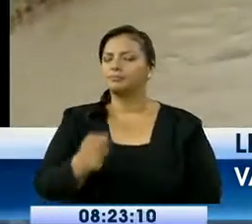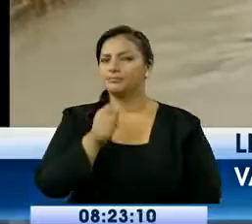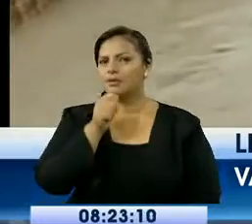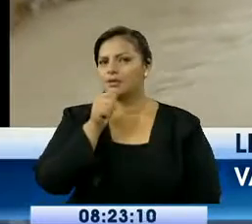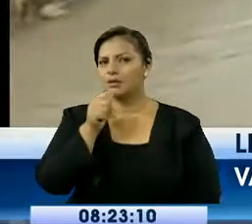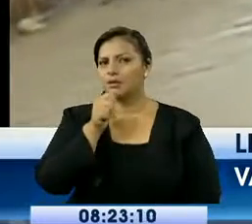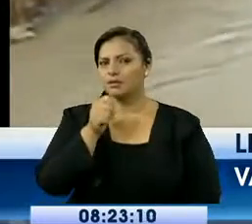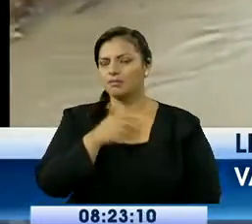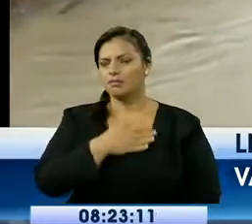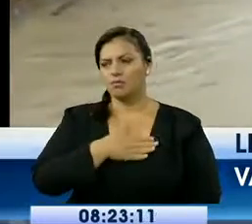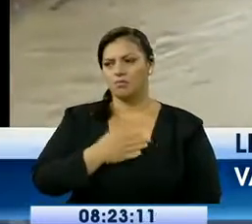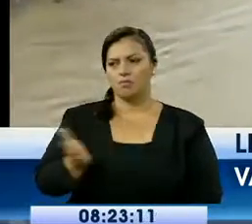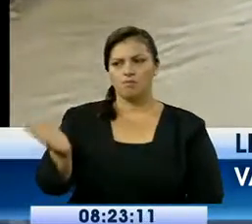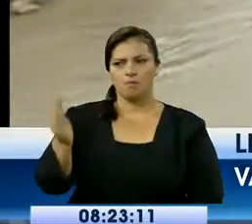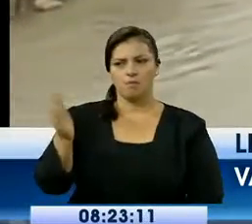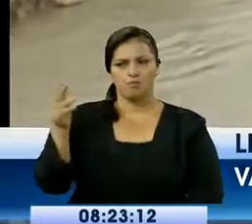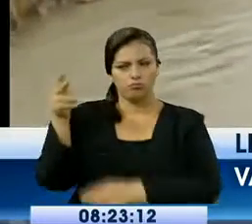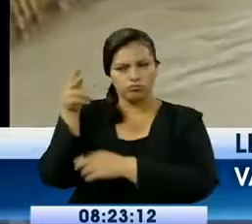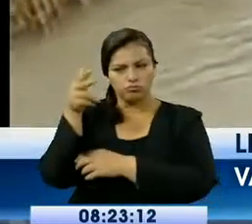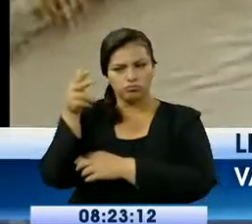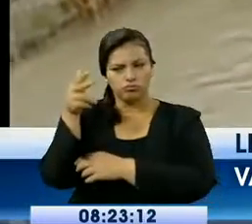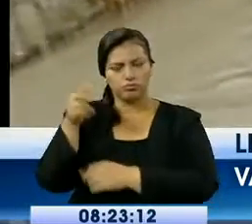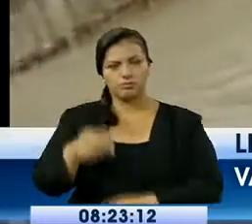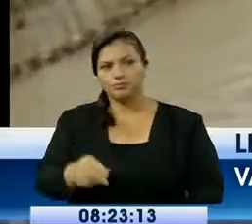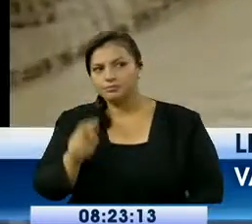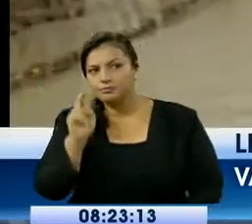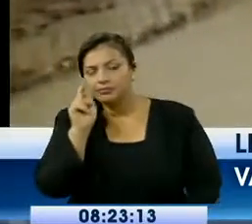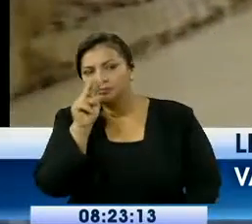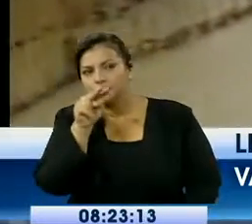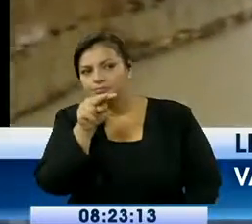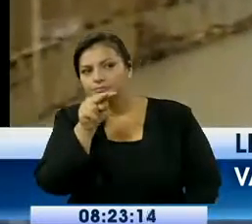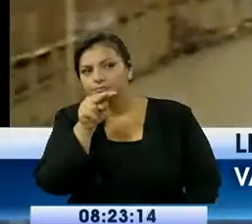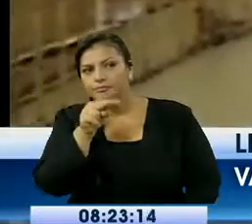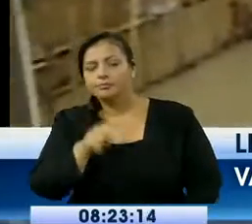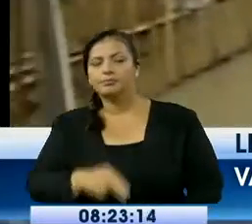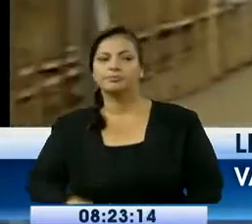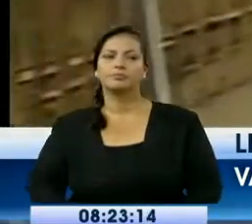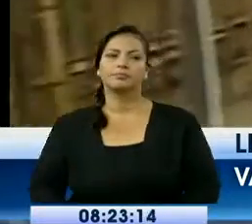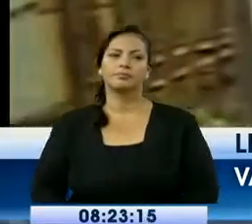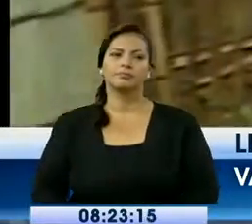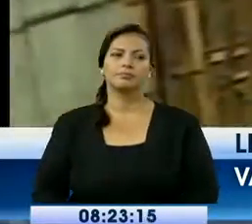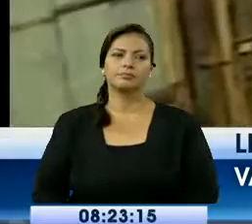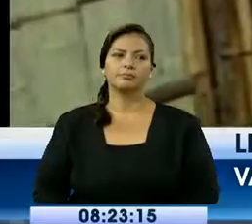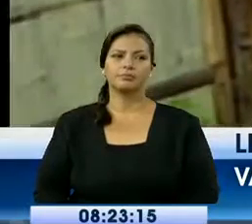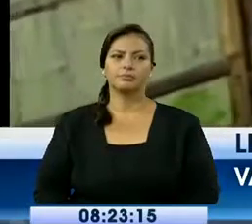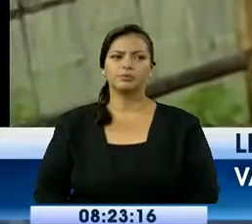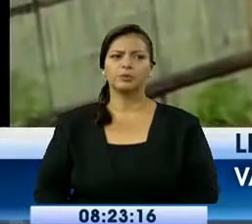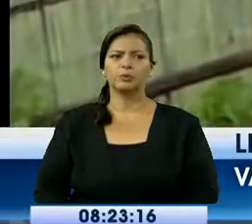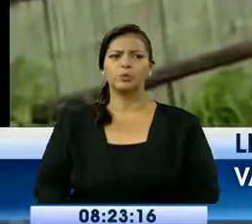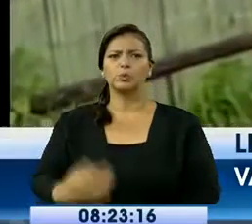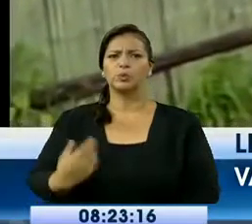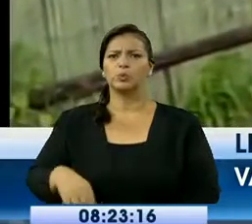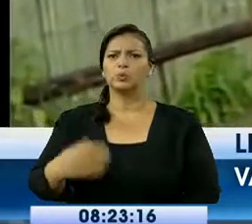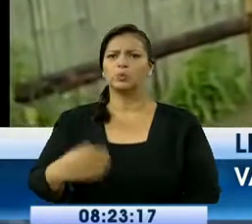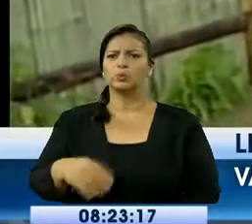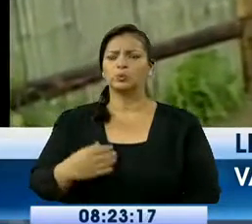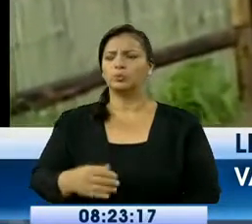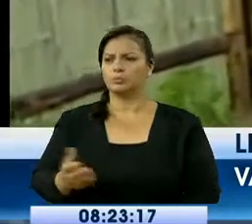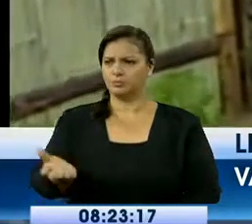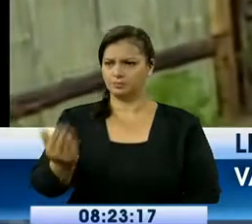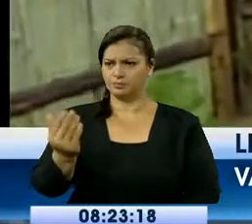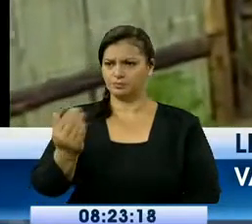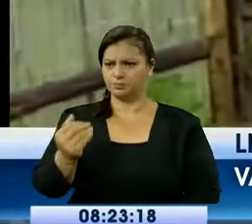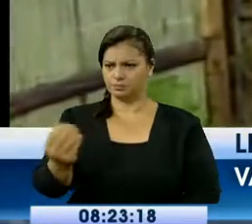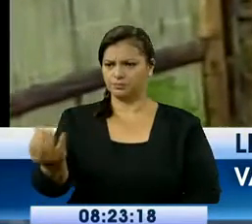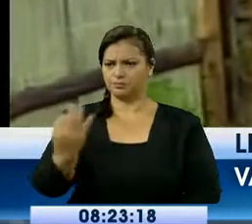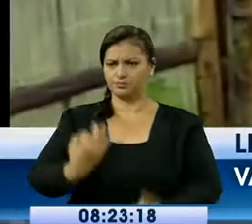Fernando Albán nos colabora con el medidor de energía que estamos observando allí en estos momentos. Venga para acá, mi estimado amigo, venga, para que nos comente